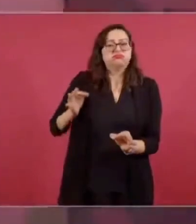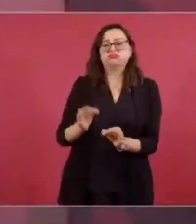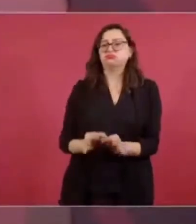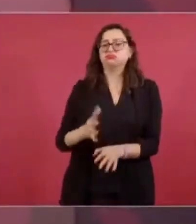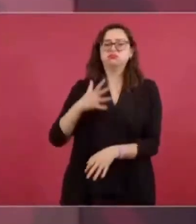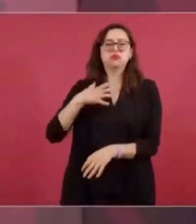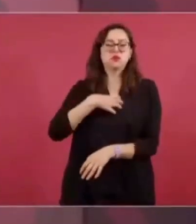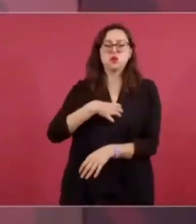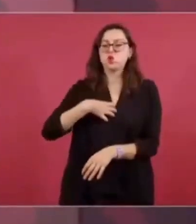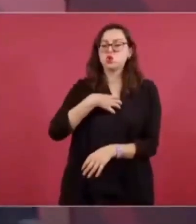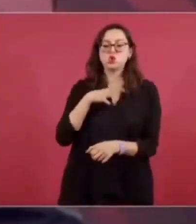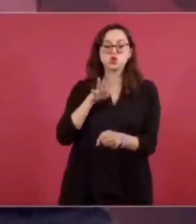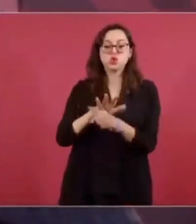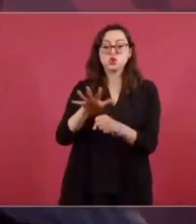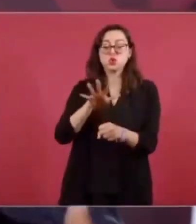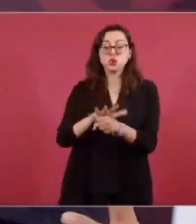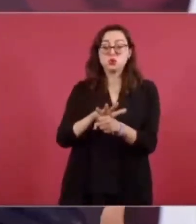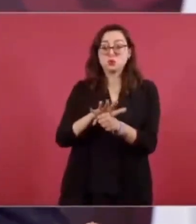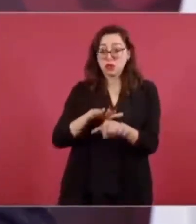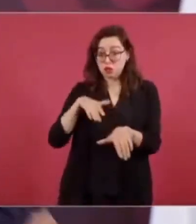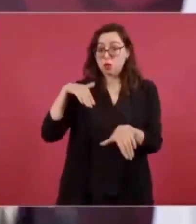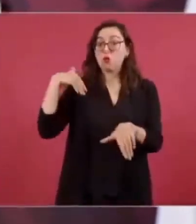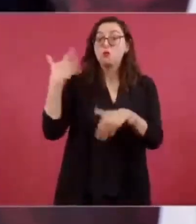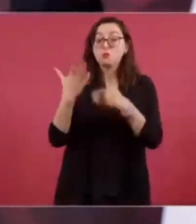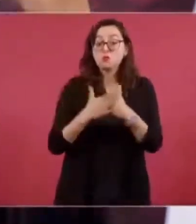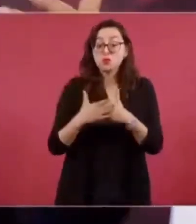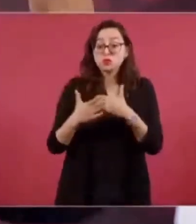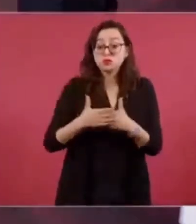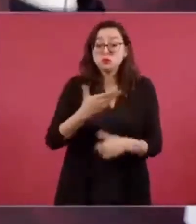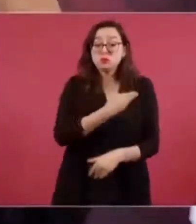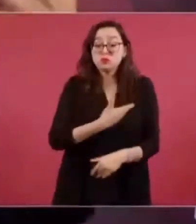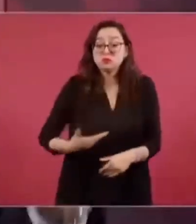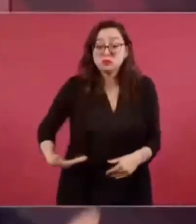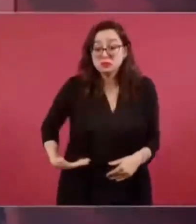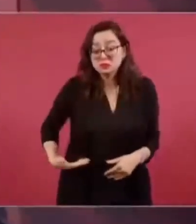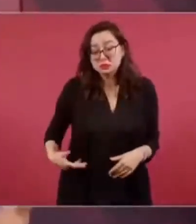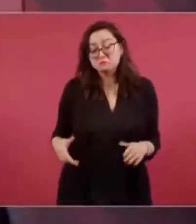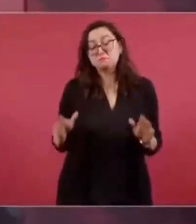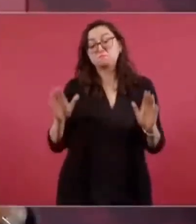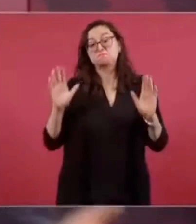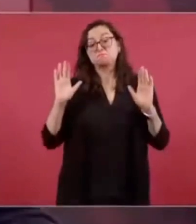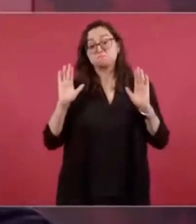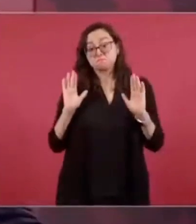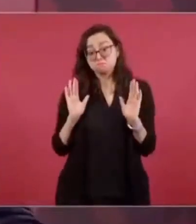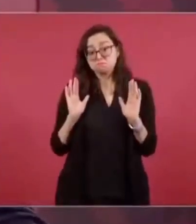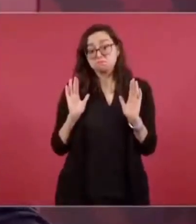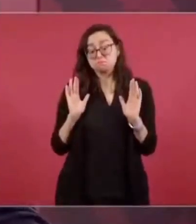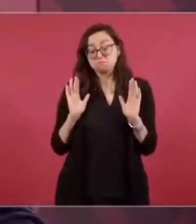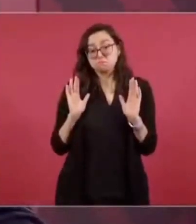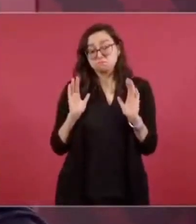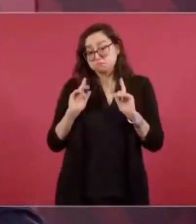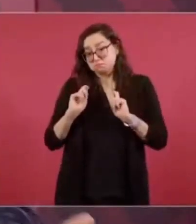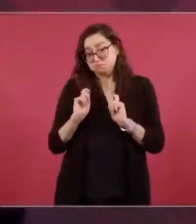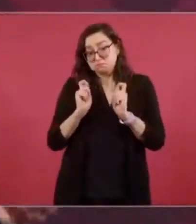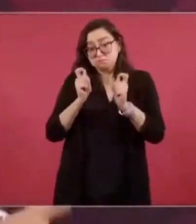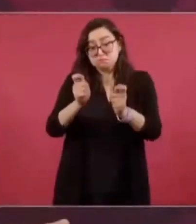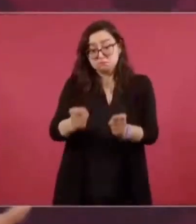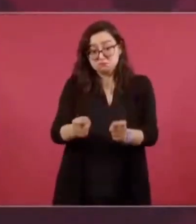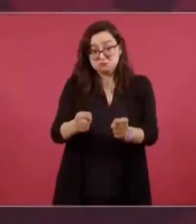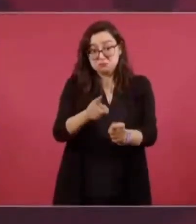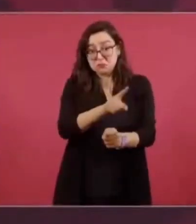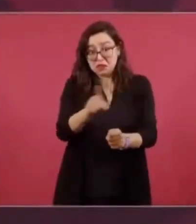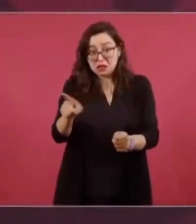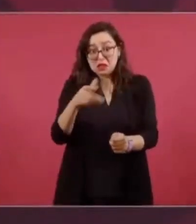Entonces, quien venga, nada más que no apueste al